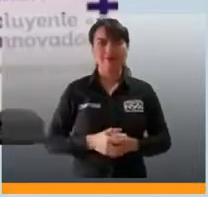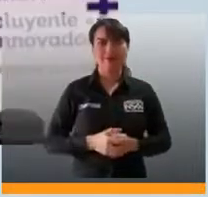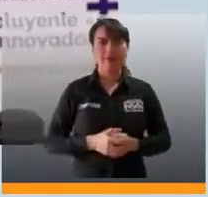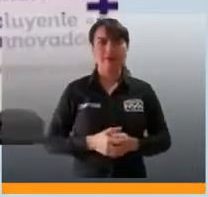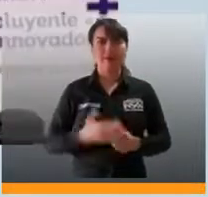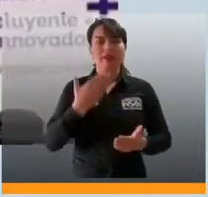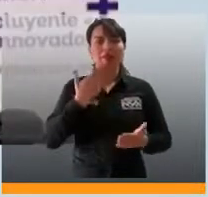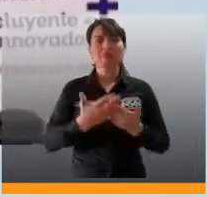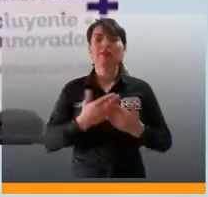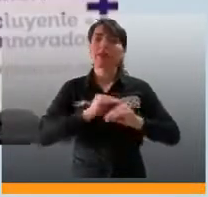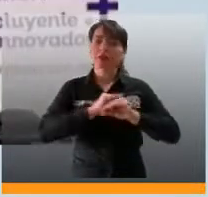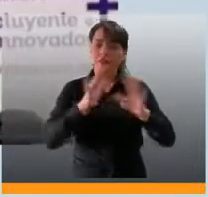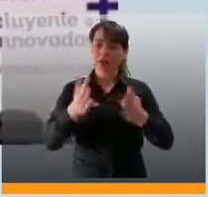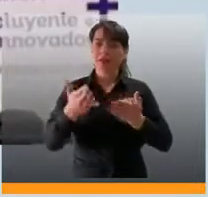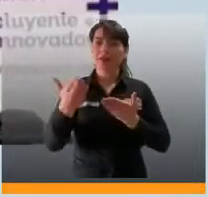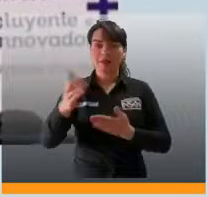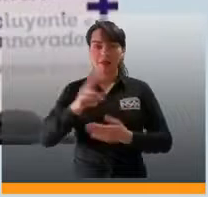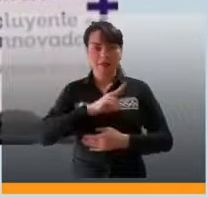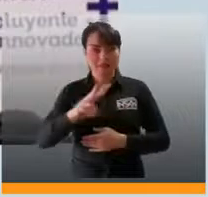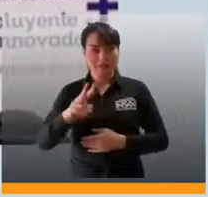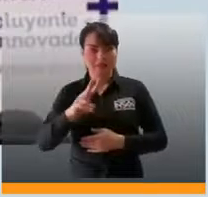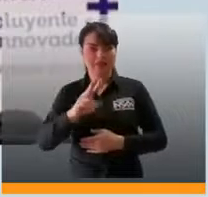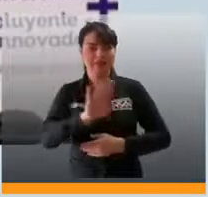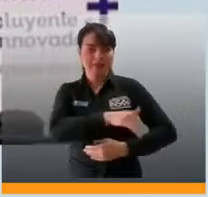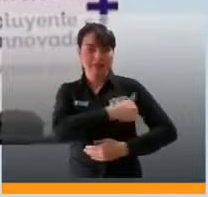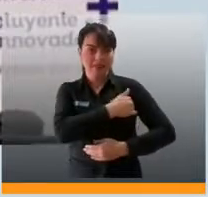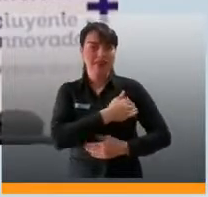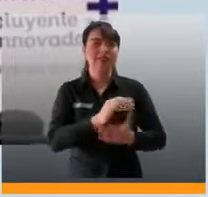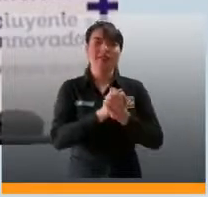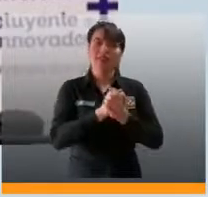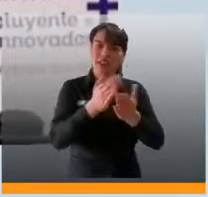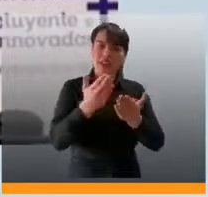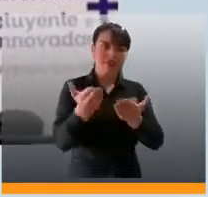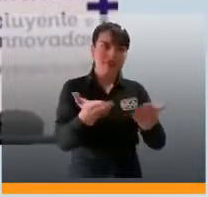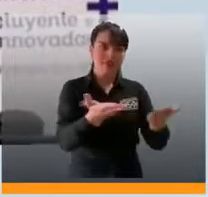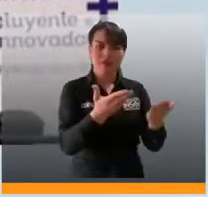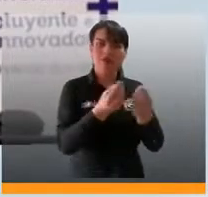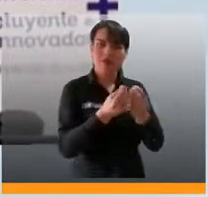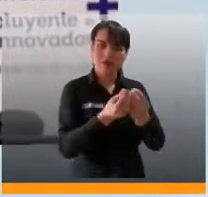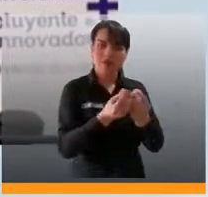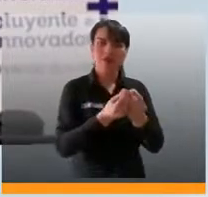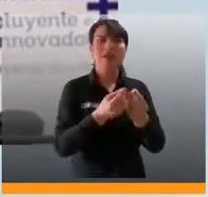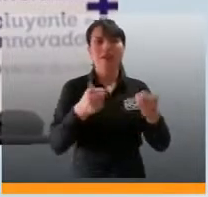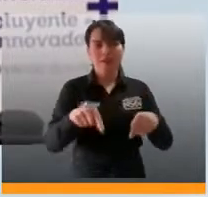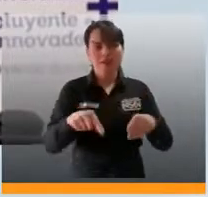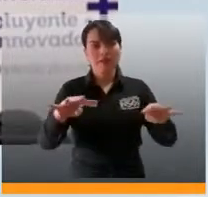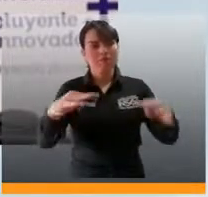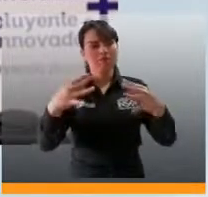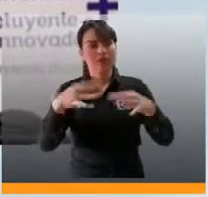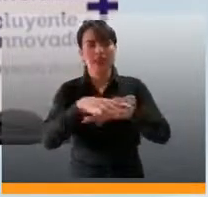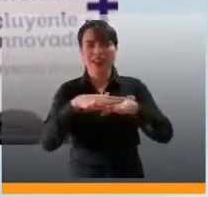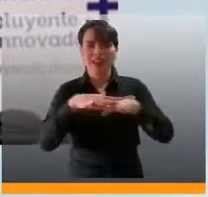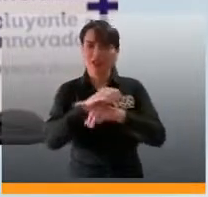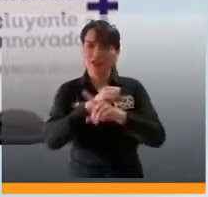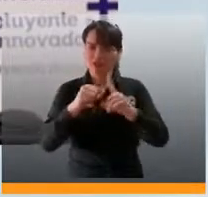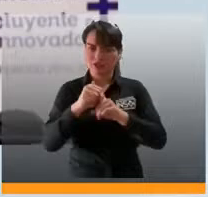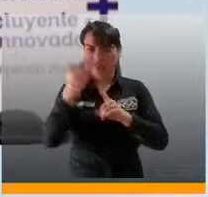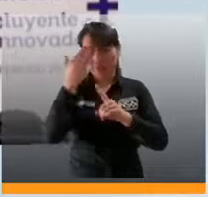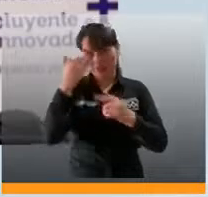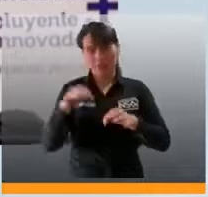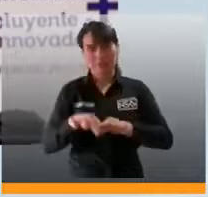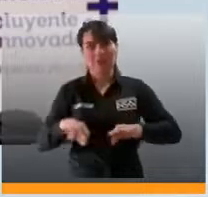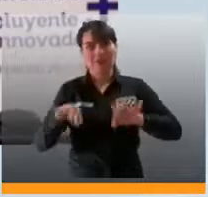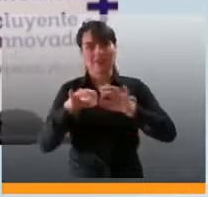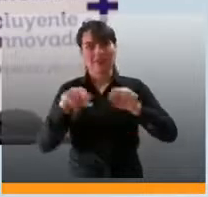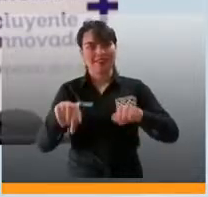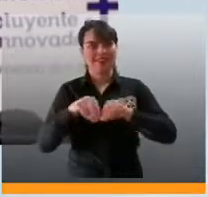vice. Para usted, un saludo para los colegas rectores, para quienes nos siguen a través de las redes de este importante evento de Educatet, a muchos de nuestros